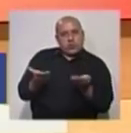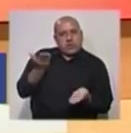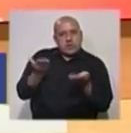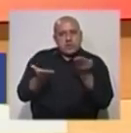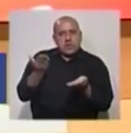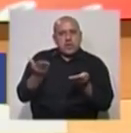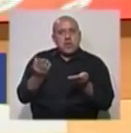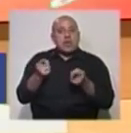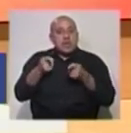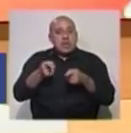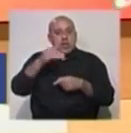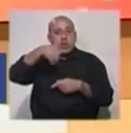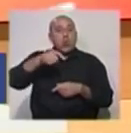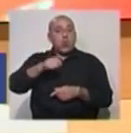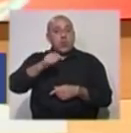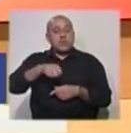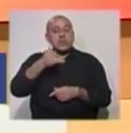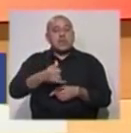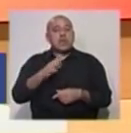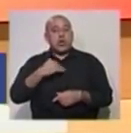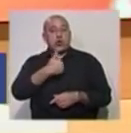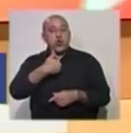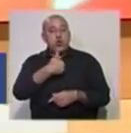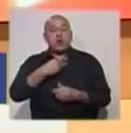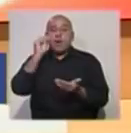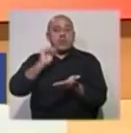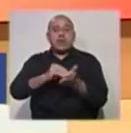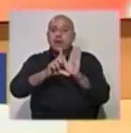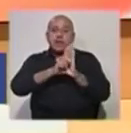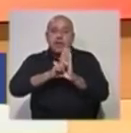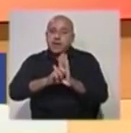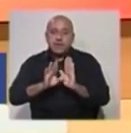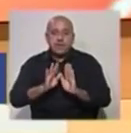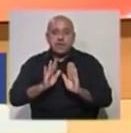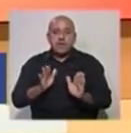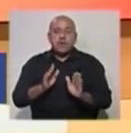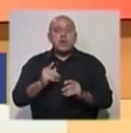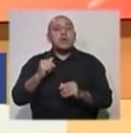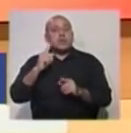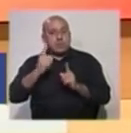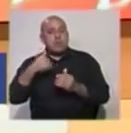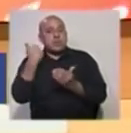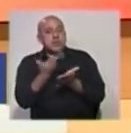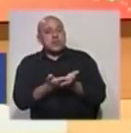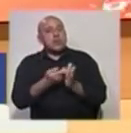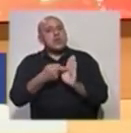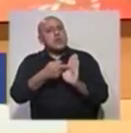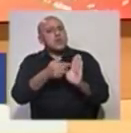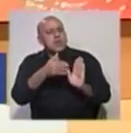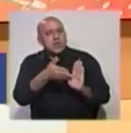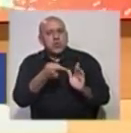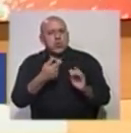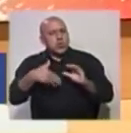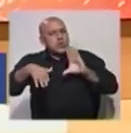en definitiva lo que debe hacer un juez es aplicar la ley. También Ferrajoli ha planteado, bueno, que esto coincide con